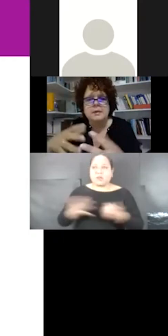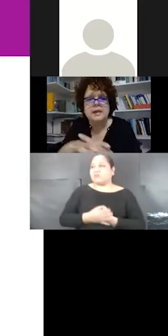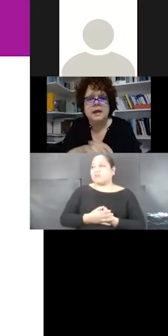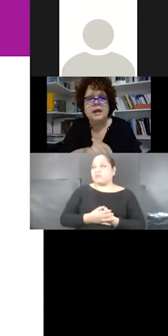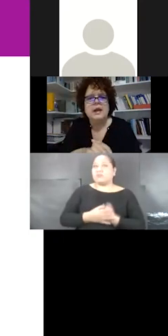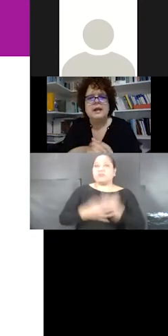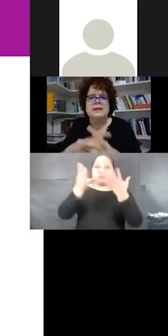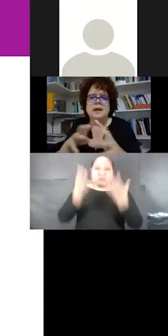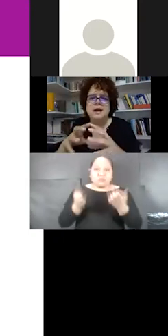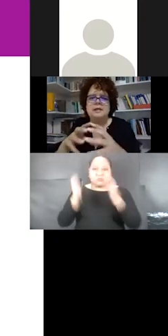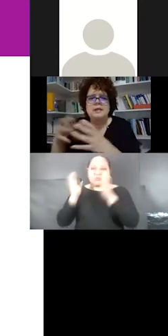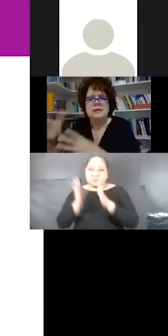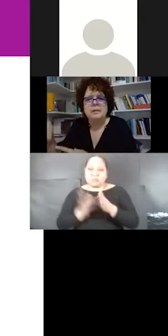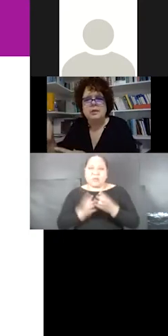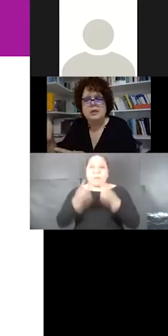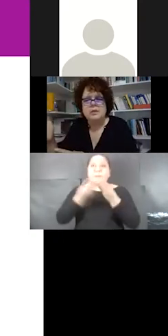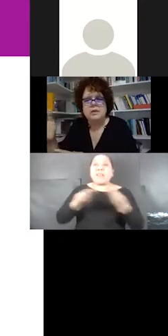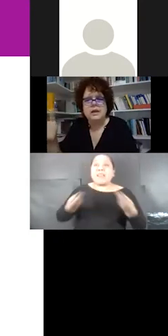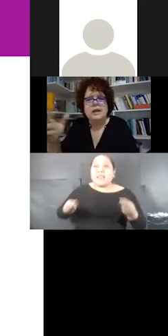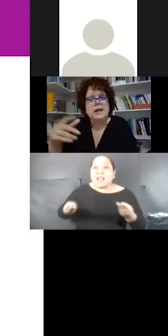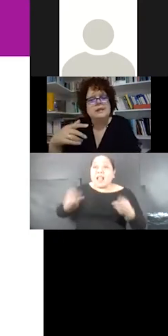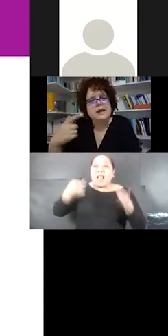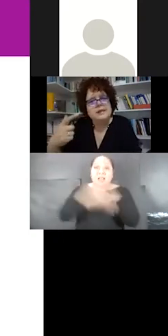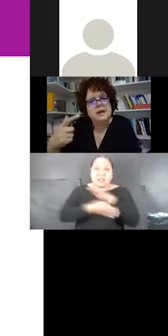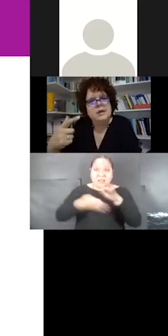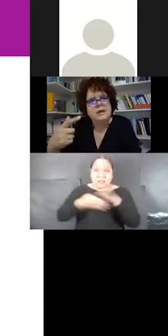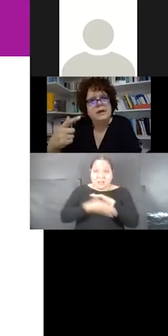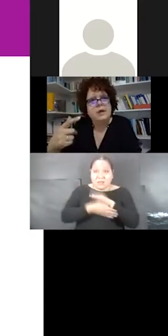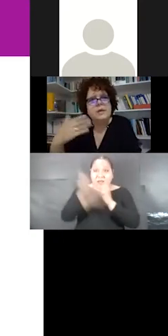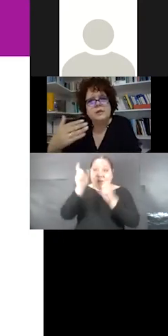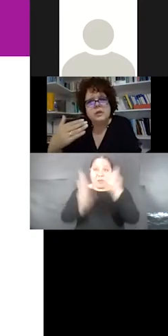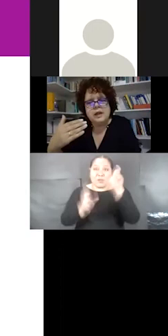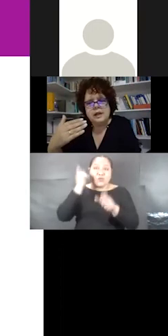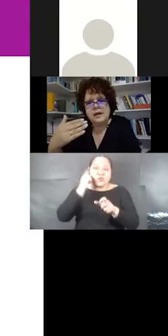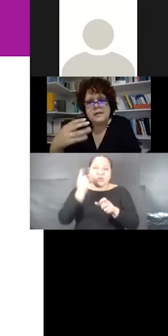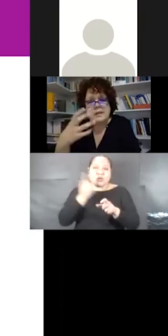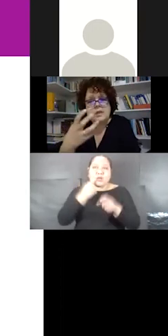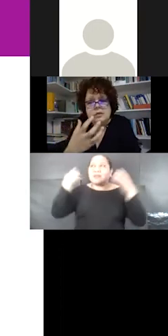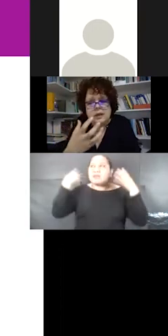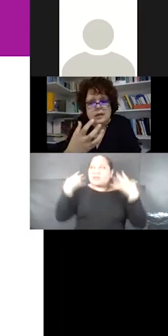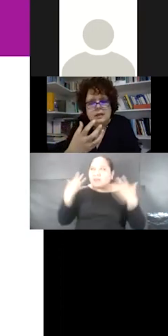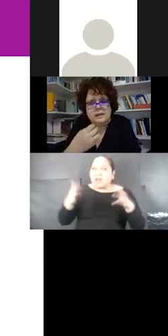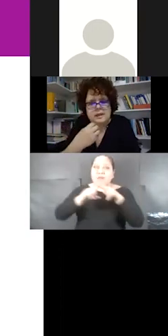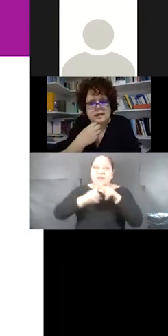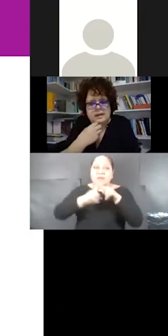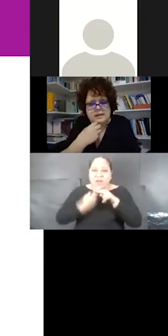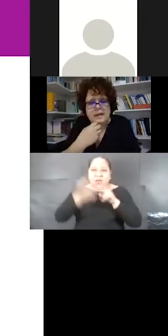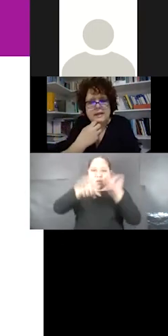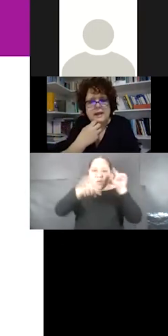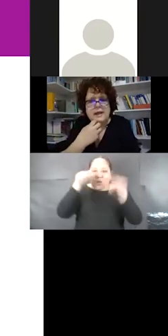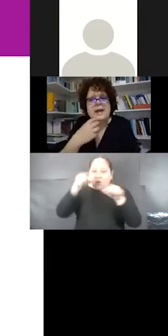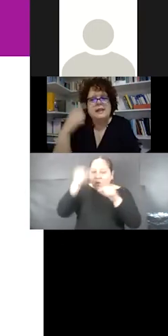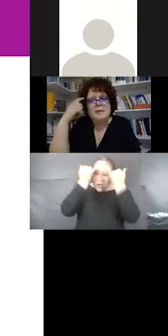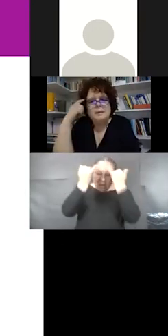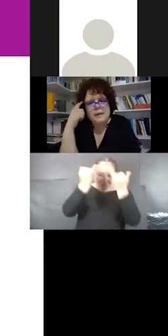hacer material que sea accesible a la persona sorda, desde el comienzo de la gestación de la